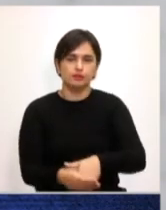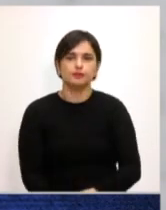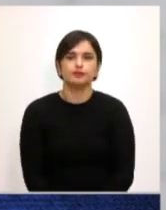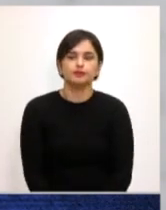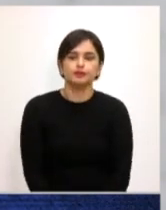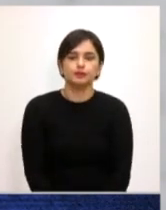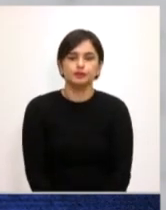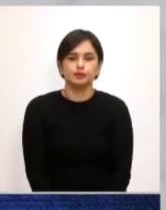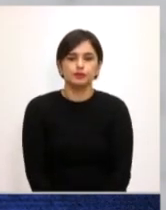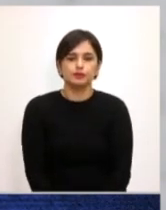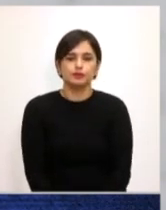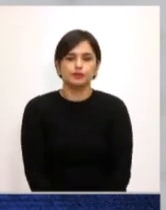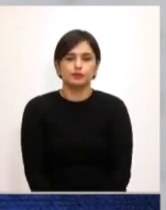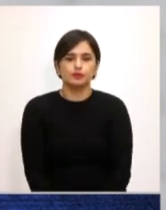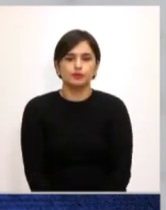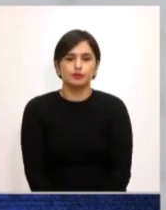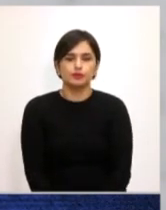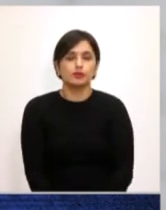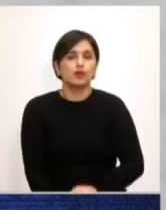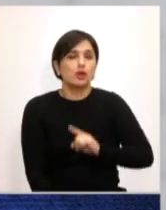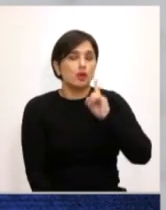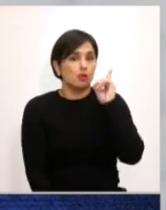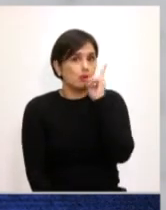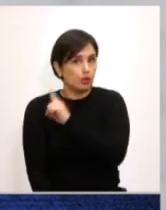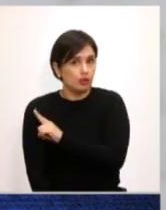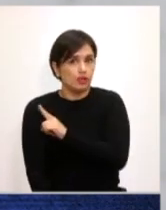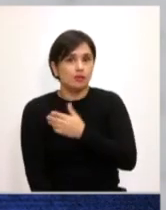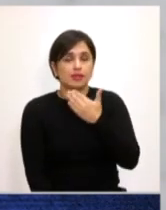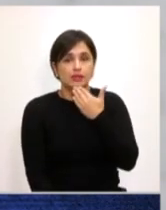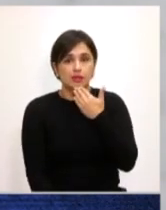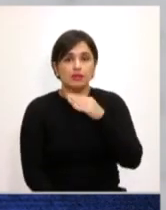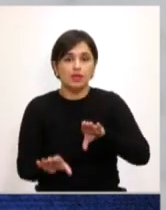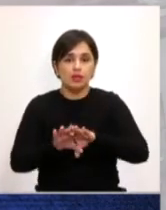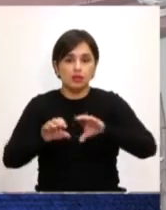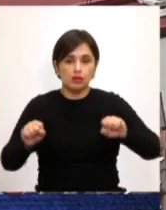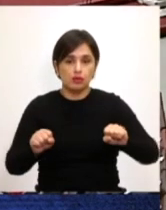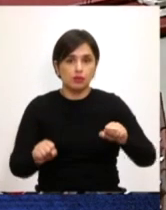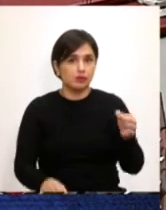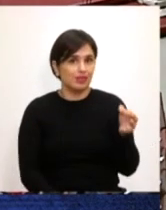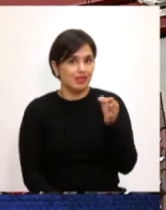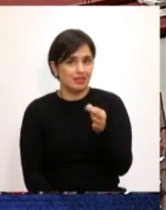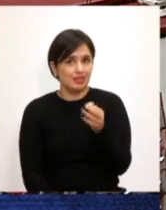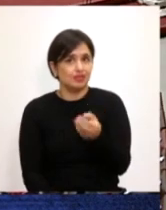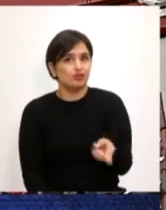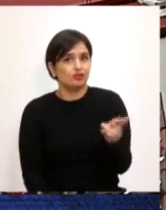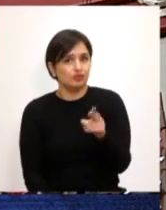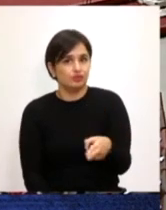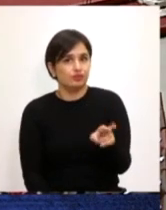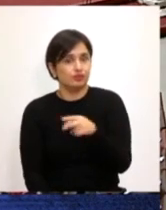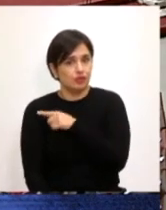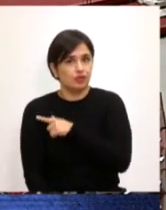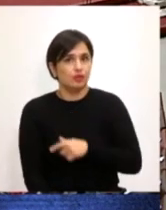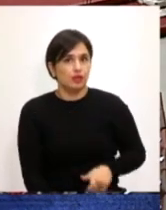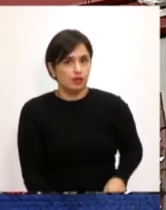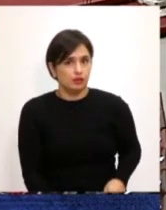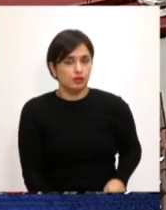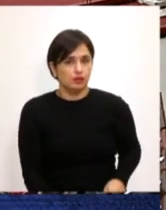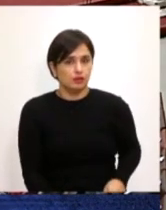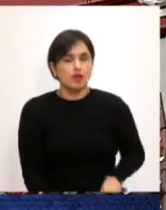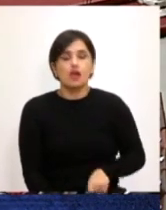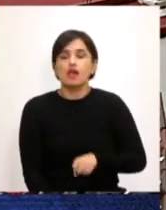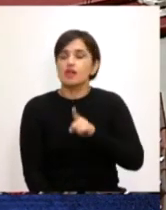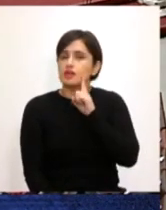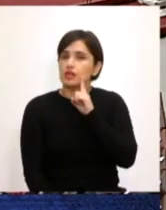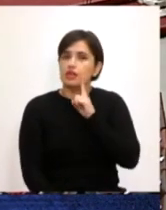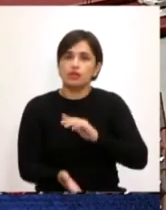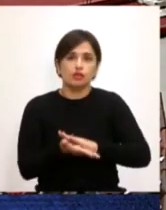legislar. Por último, hacemos eco del compromiso que ha manifestado reiteradamente el Gobierno en orden a tomar todas